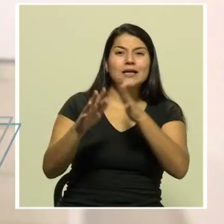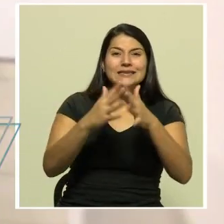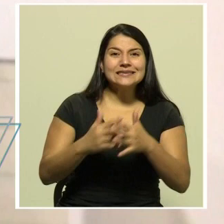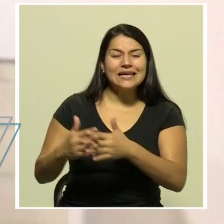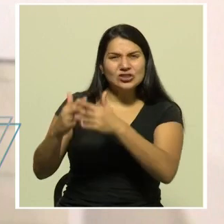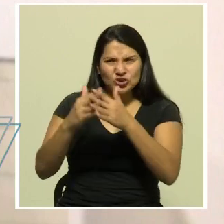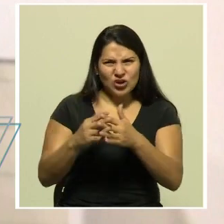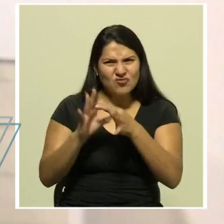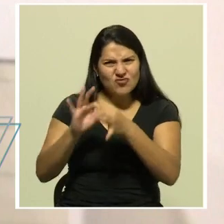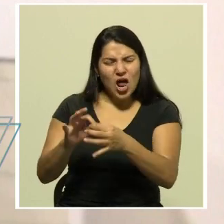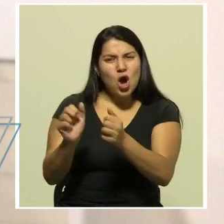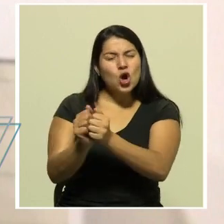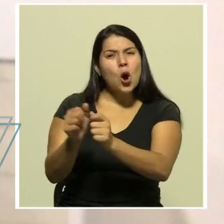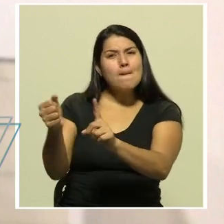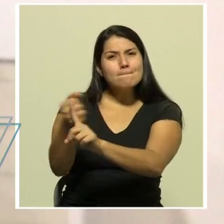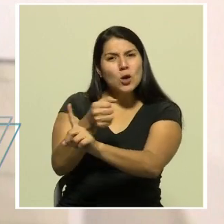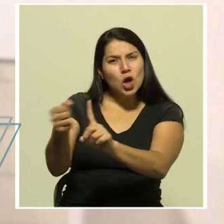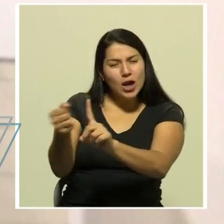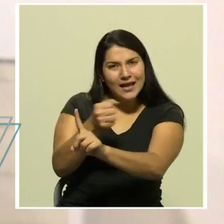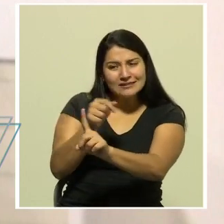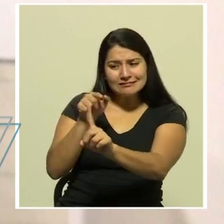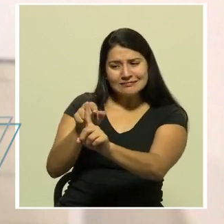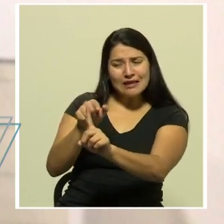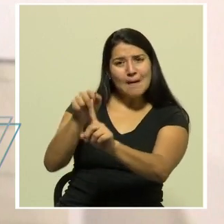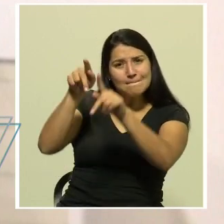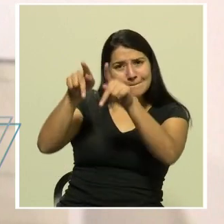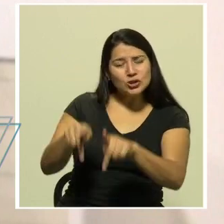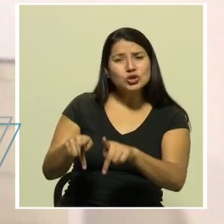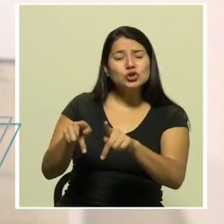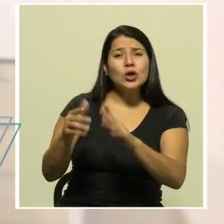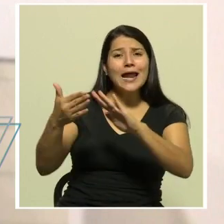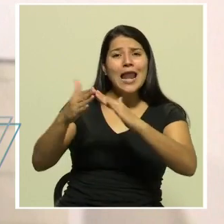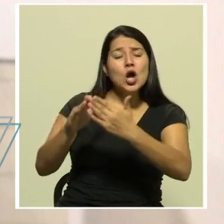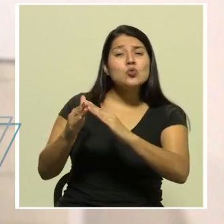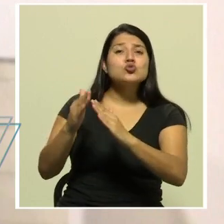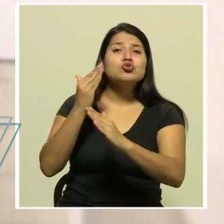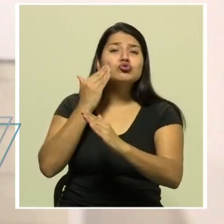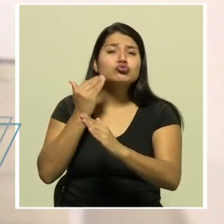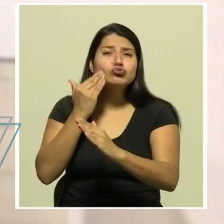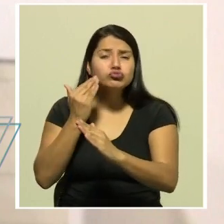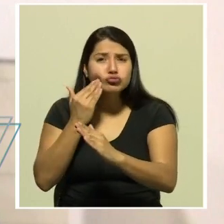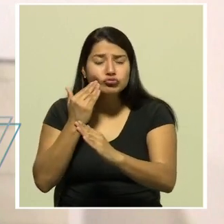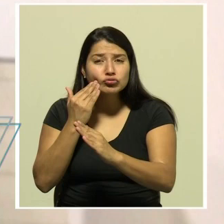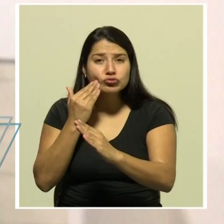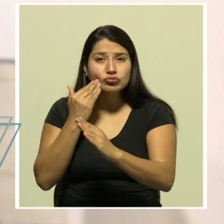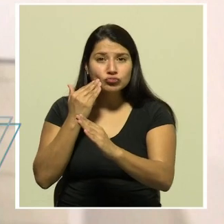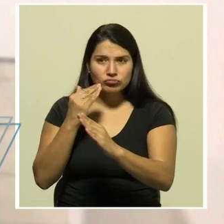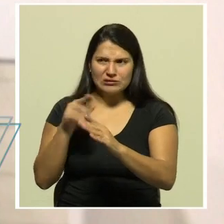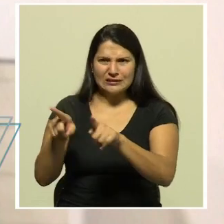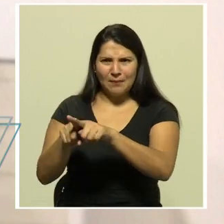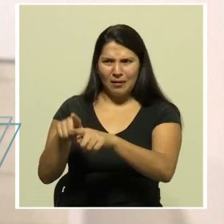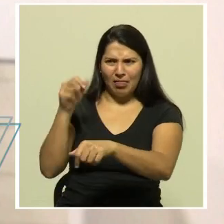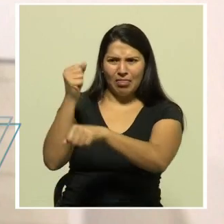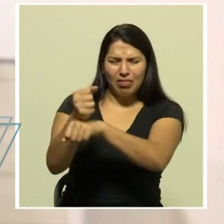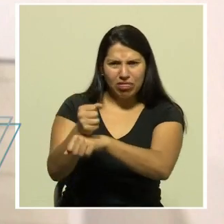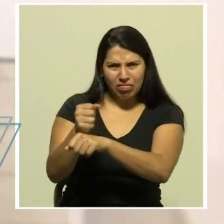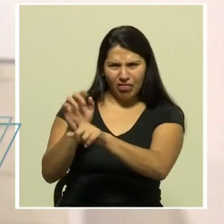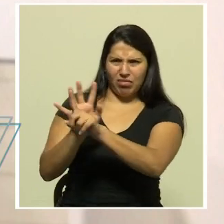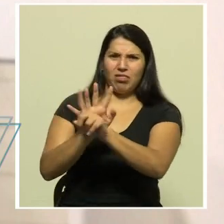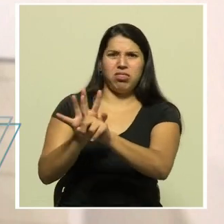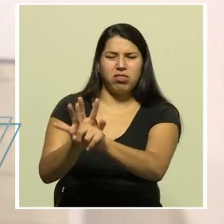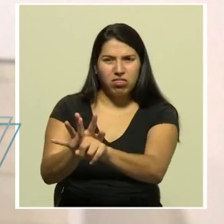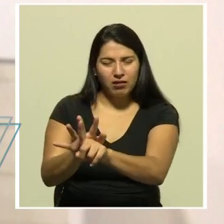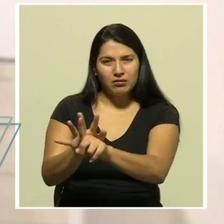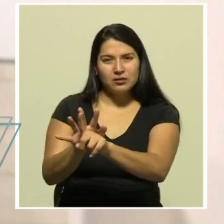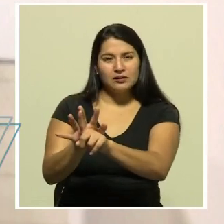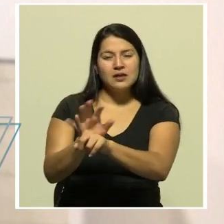la violencia contra personas de la comunidad afrodescendiente, asesinatos, persecución,